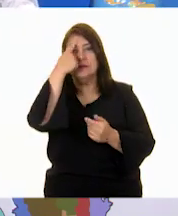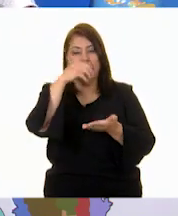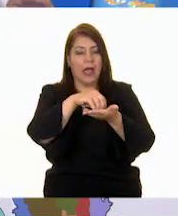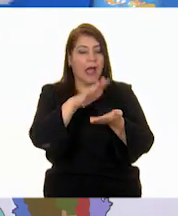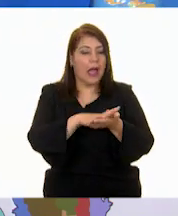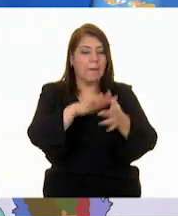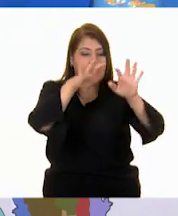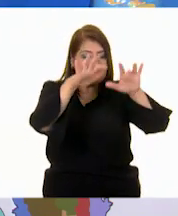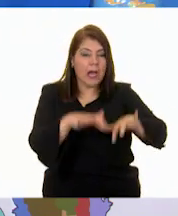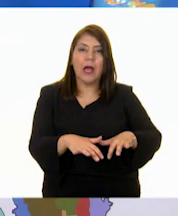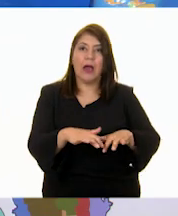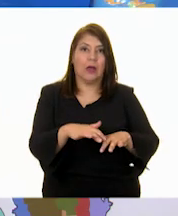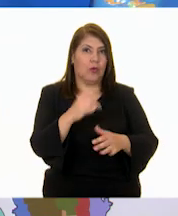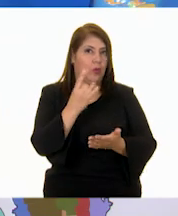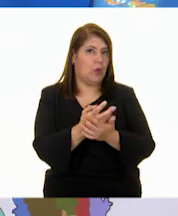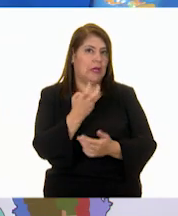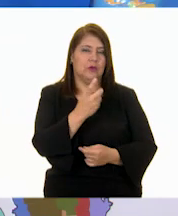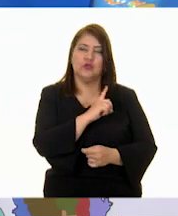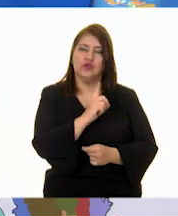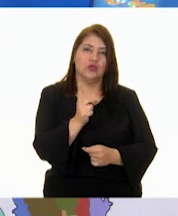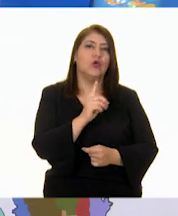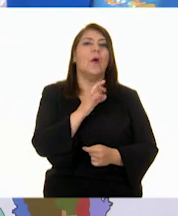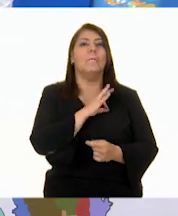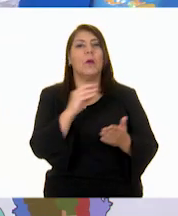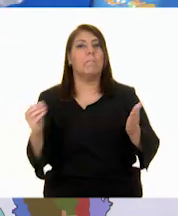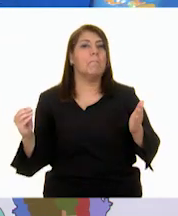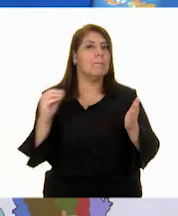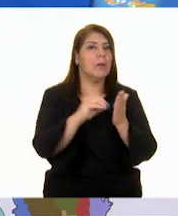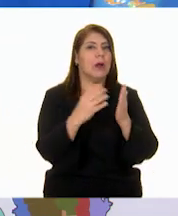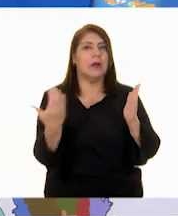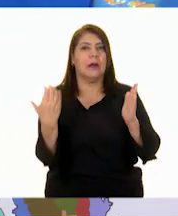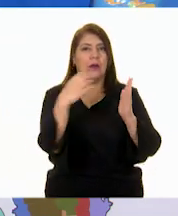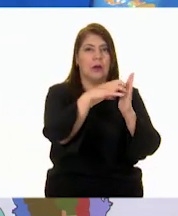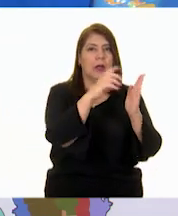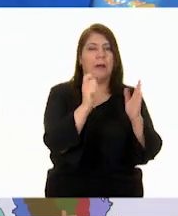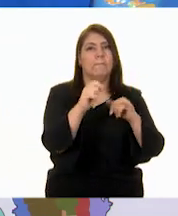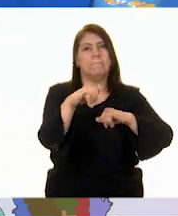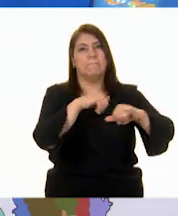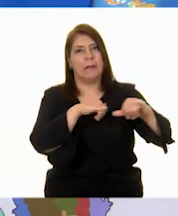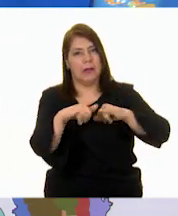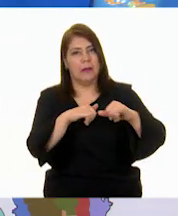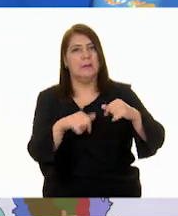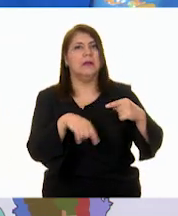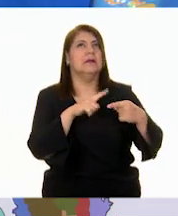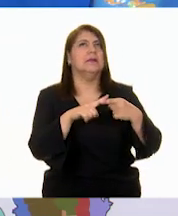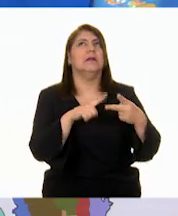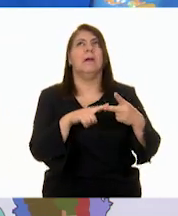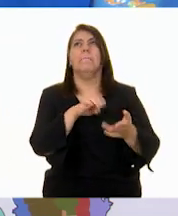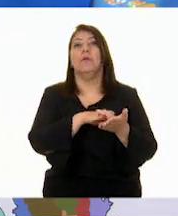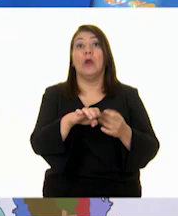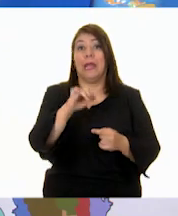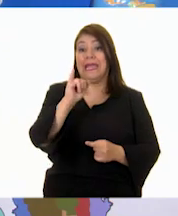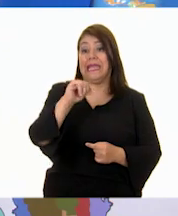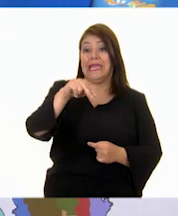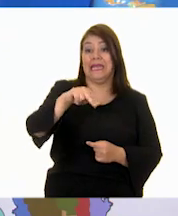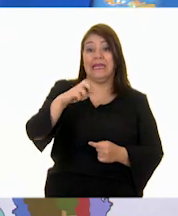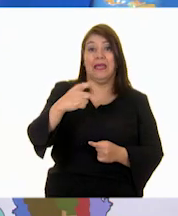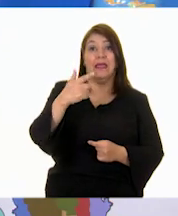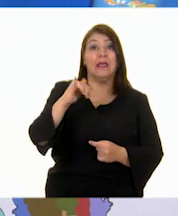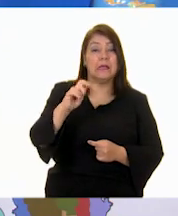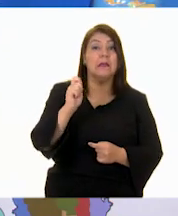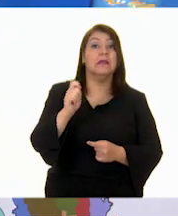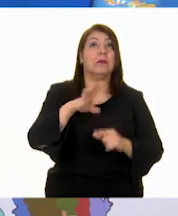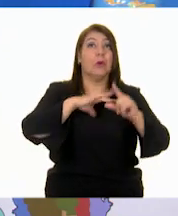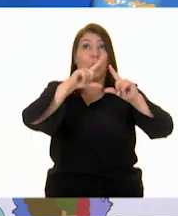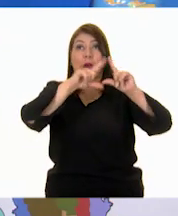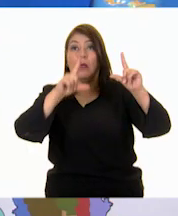reportes, pero no es así. Pueden incluirse también mapas, por ejemplo, el INEGI lo hace mucho para dar resultados